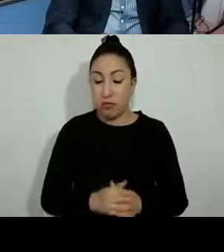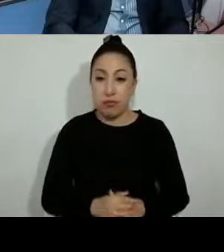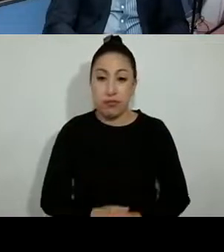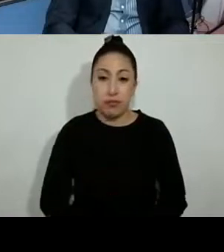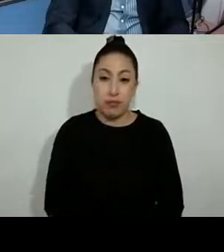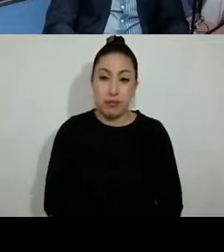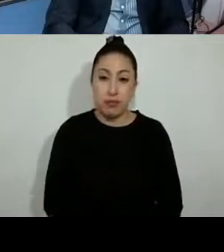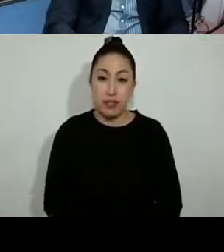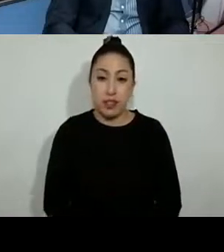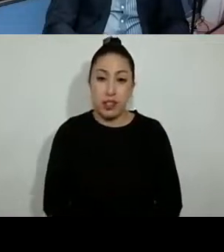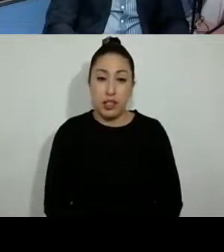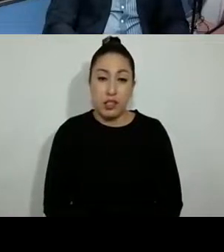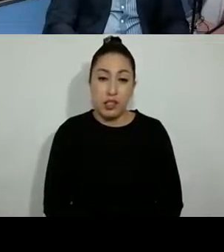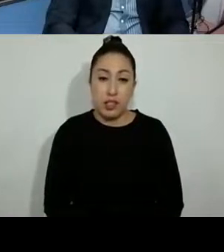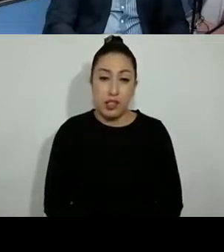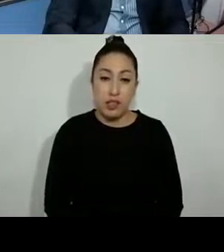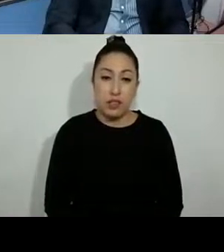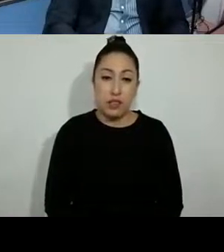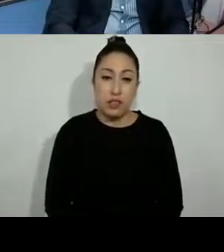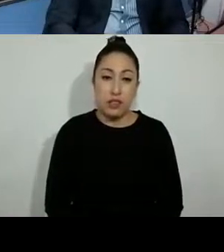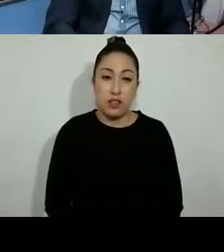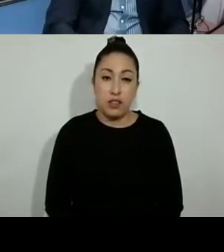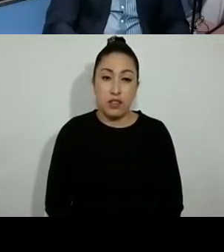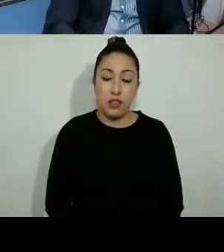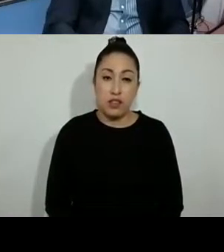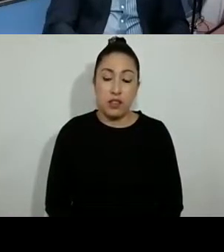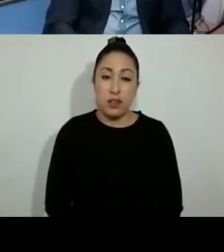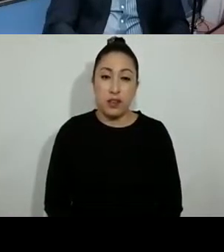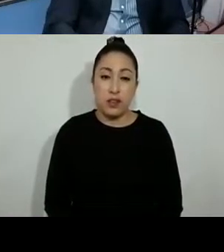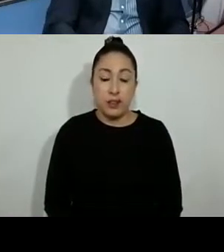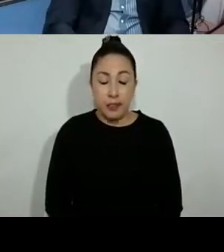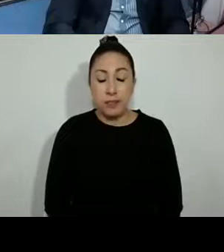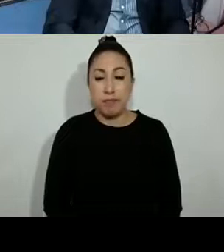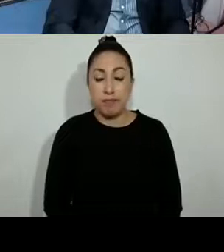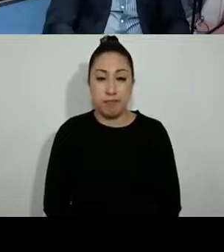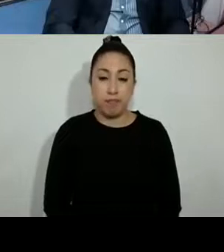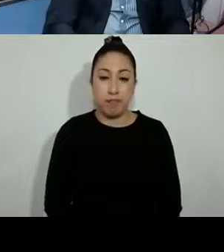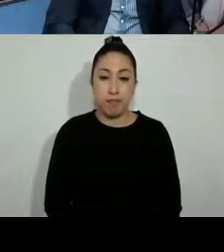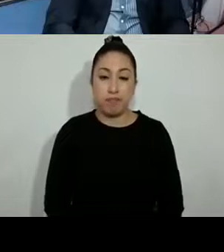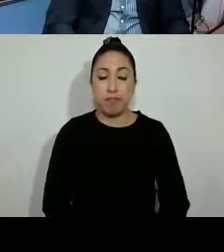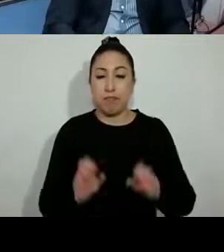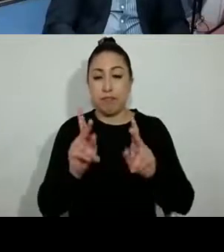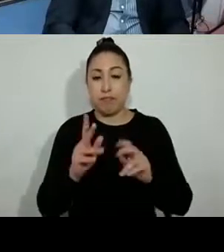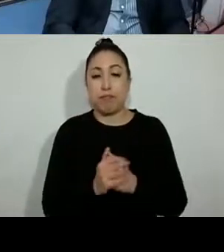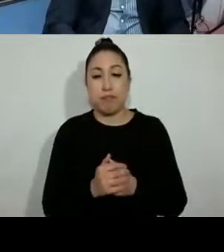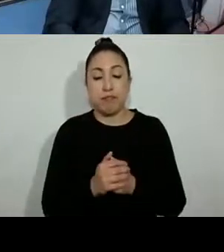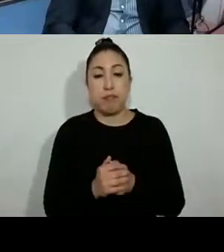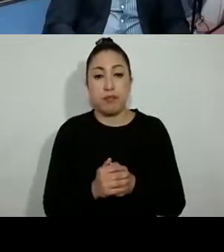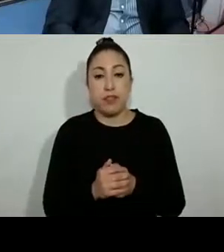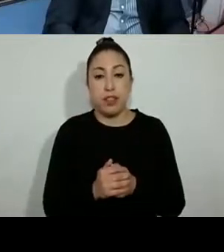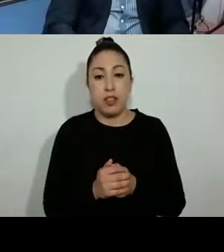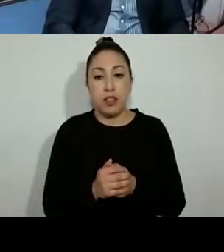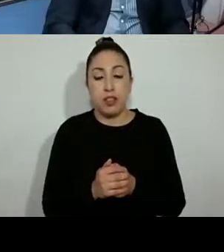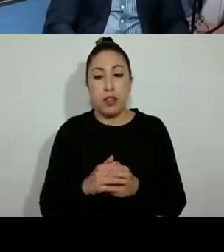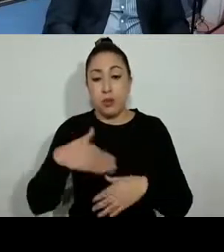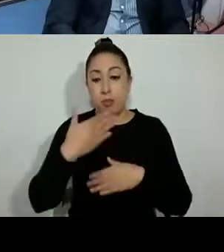Muy bien. Para dar continuidad a este asunto, en los próximos